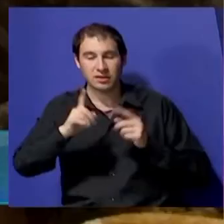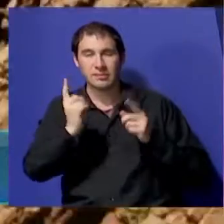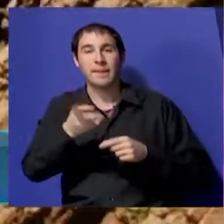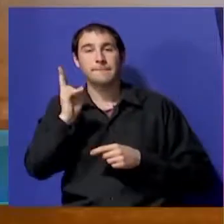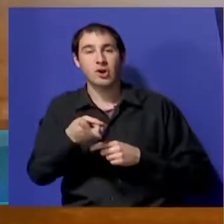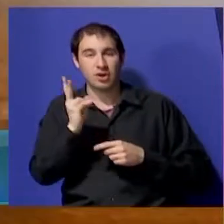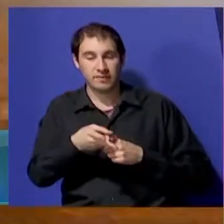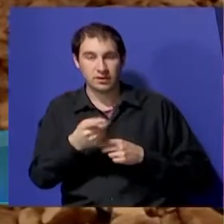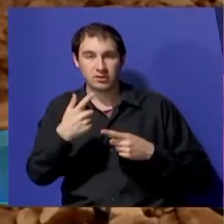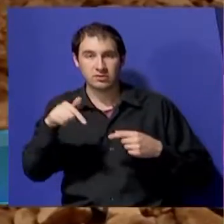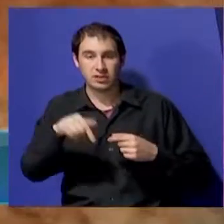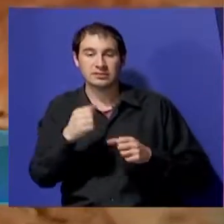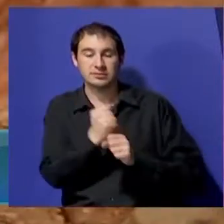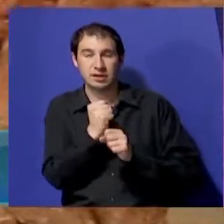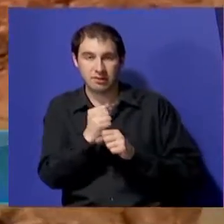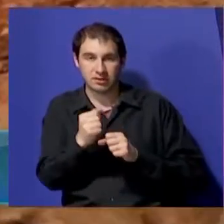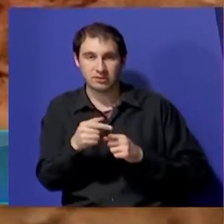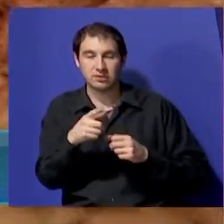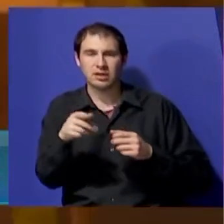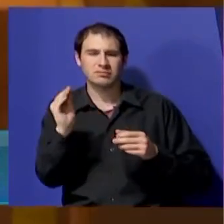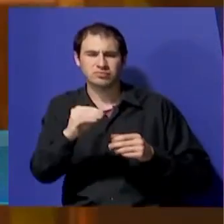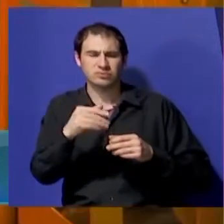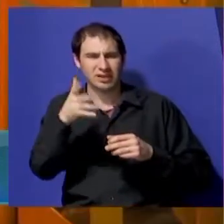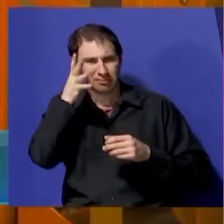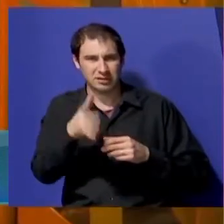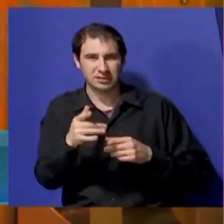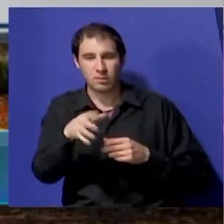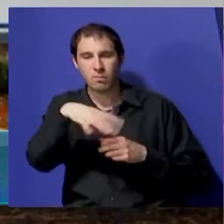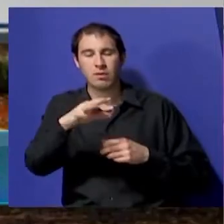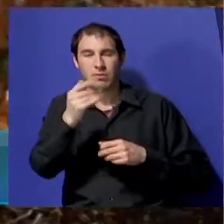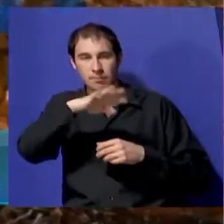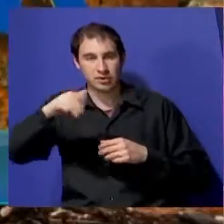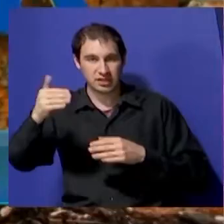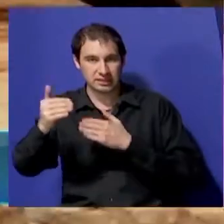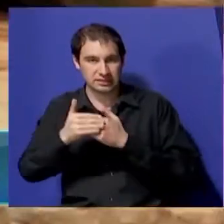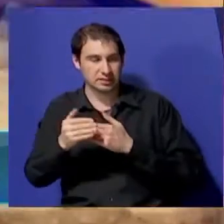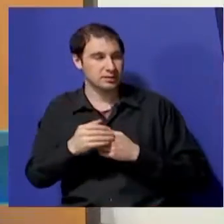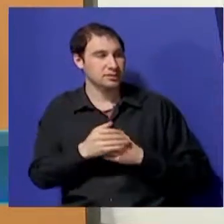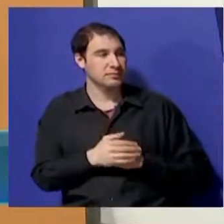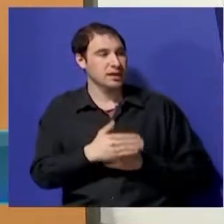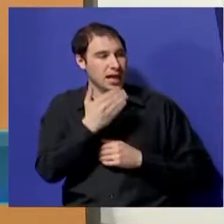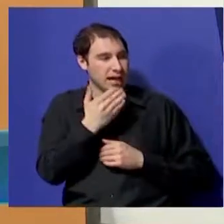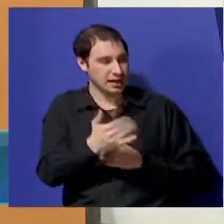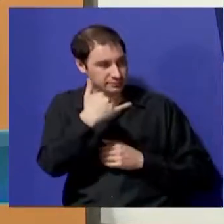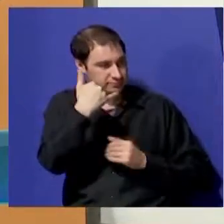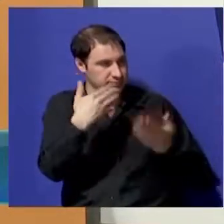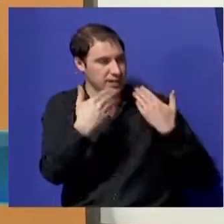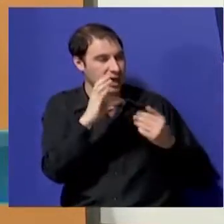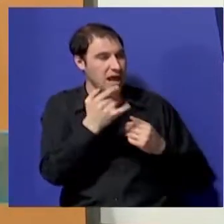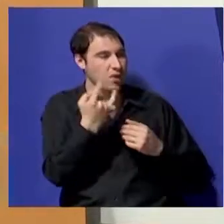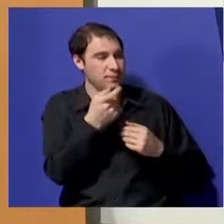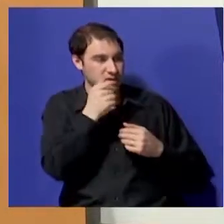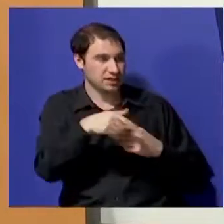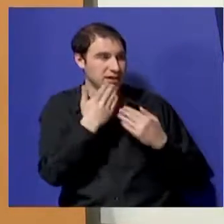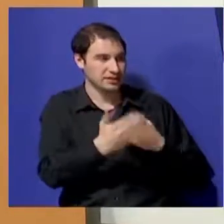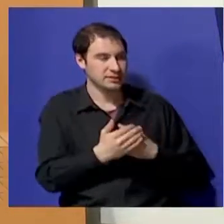prohibición de esta actividad tan dañina para los pueblos cordilleranos. Saúl Ceballos, gracias por esta charla con Señal U aquí en